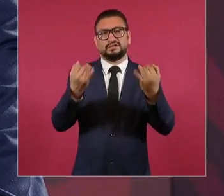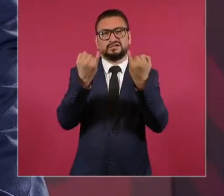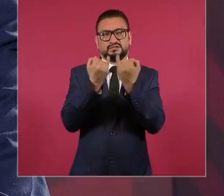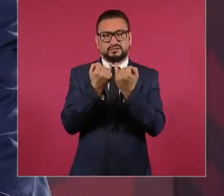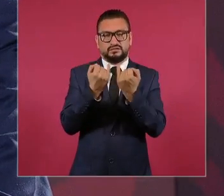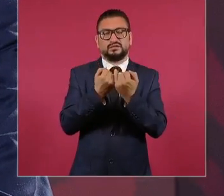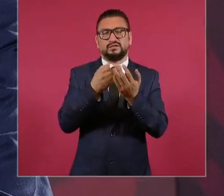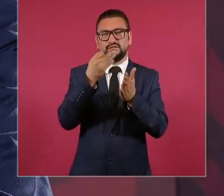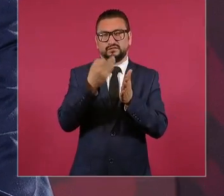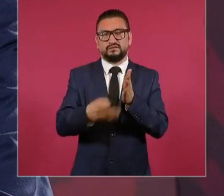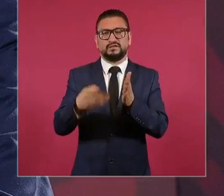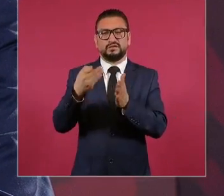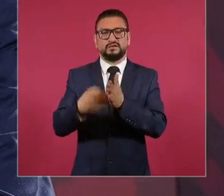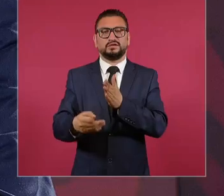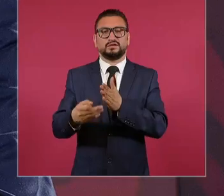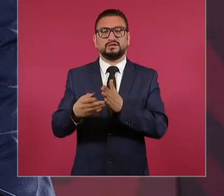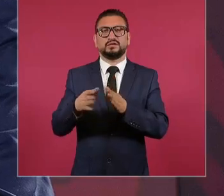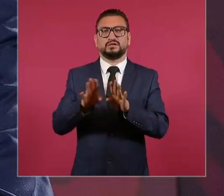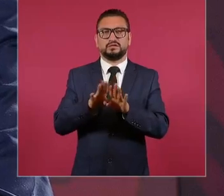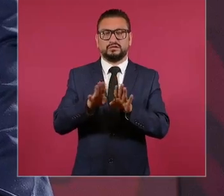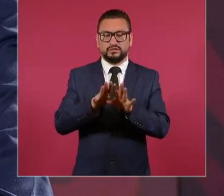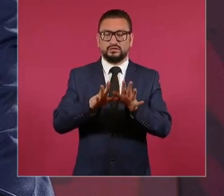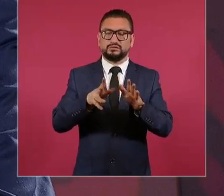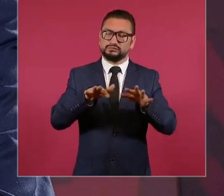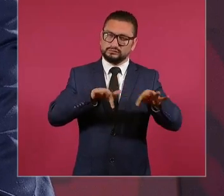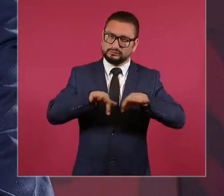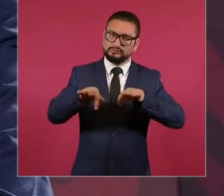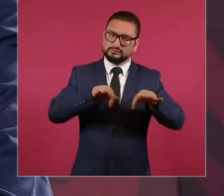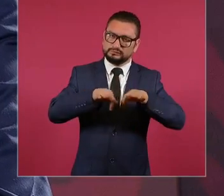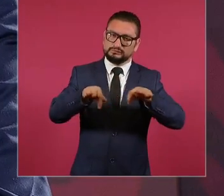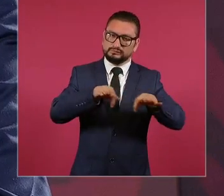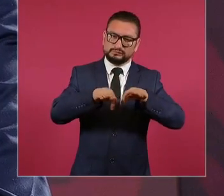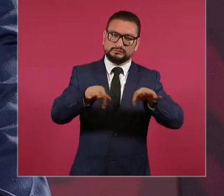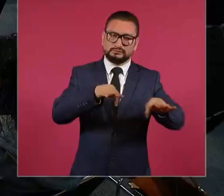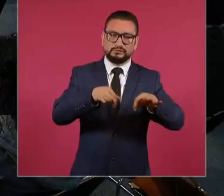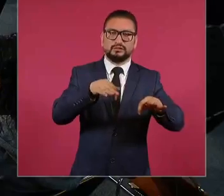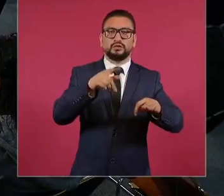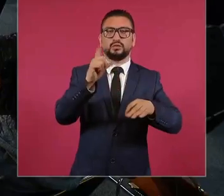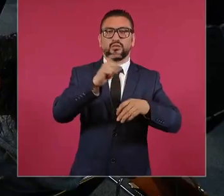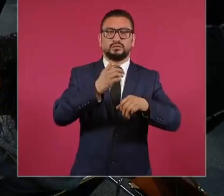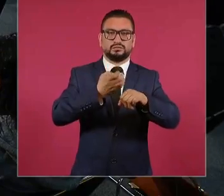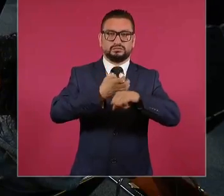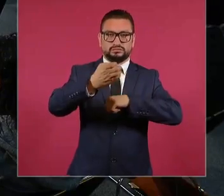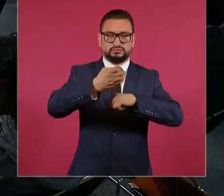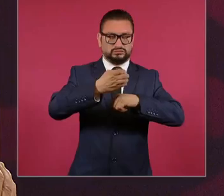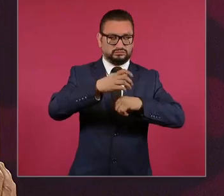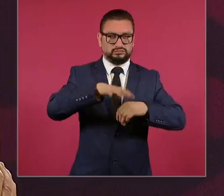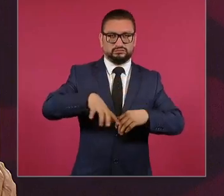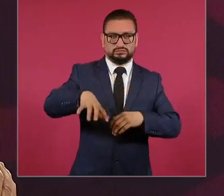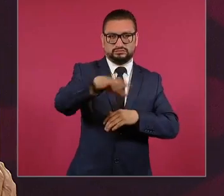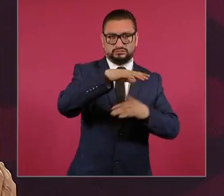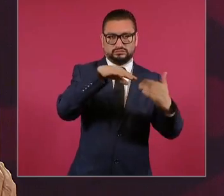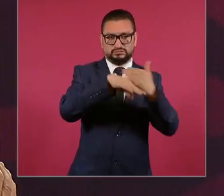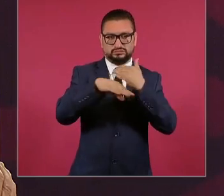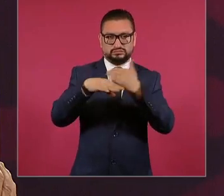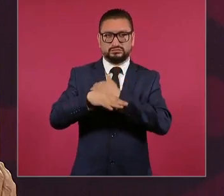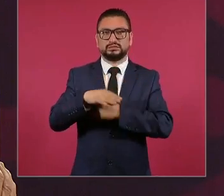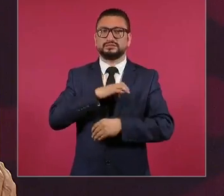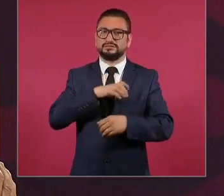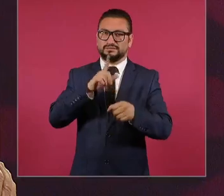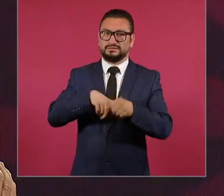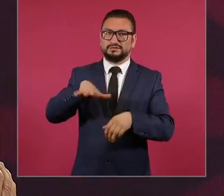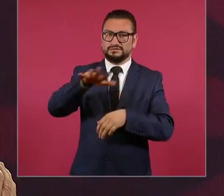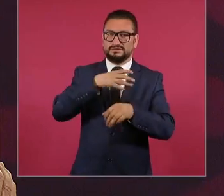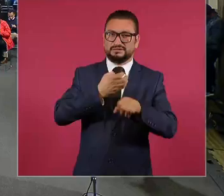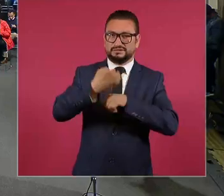trabajar mucho en los tramos estatales especialmente en el